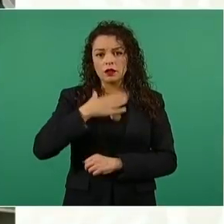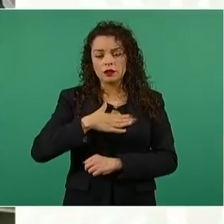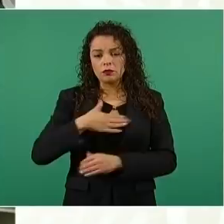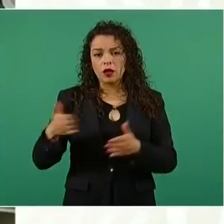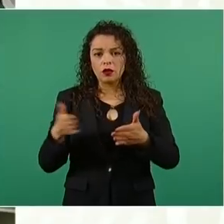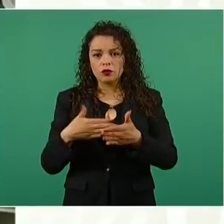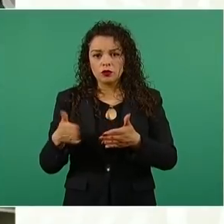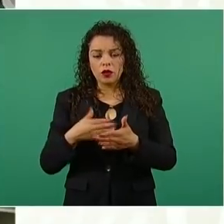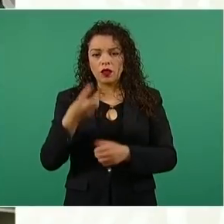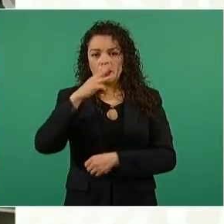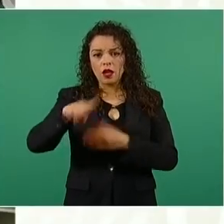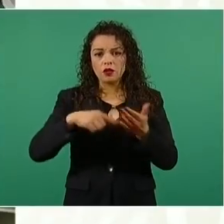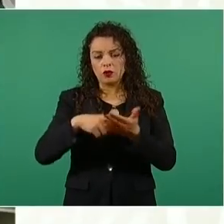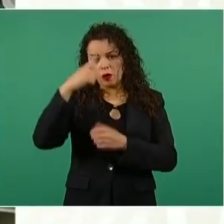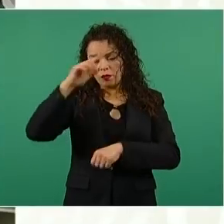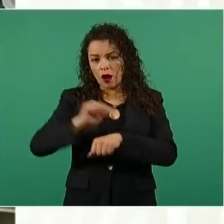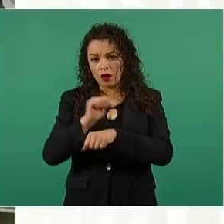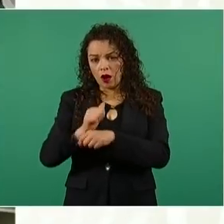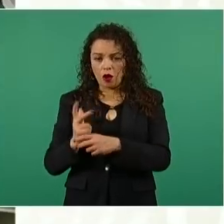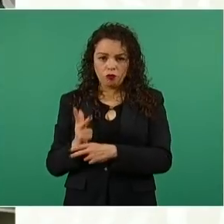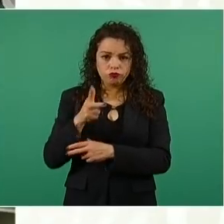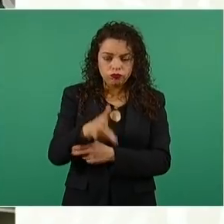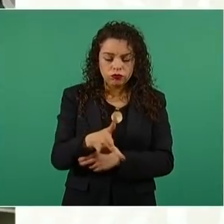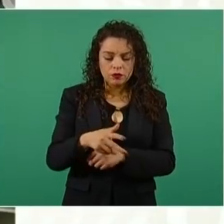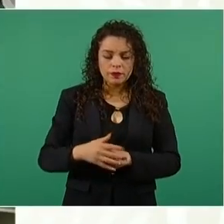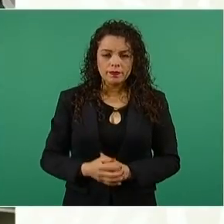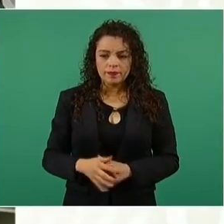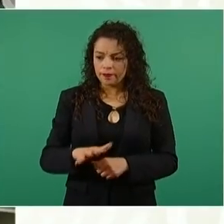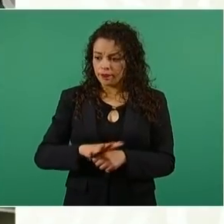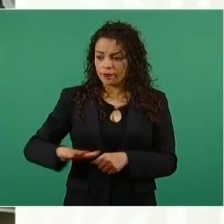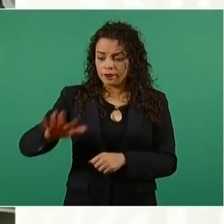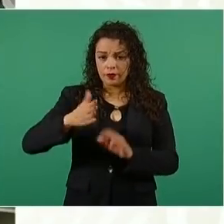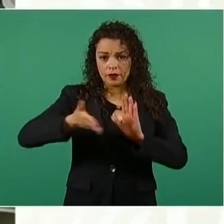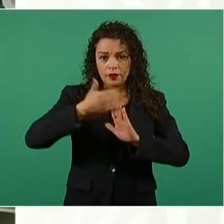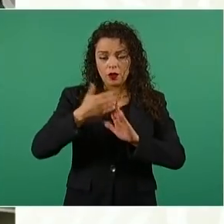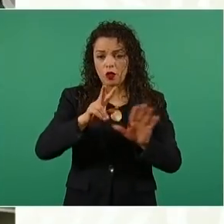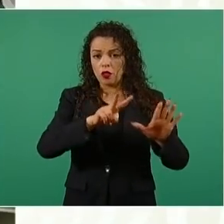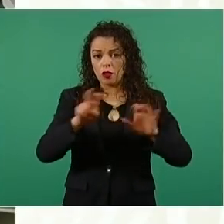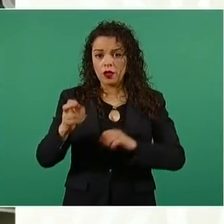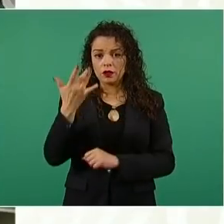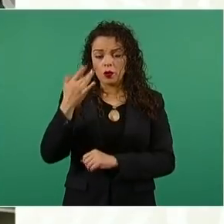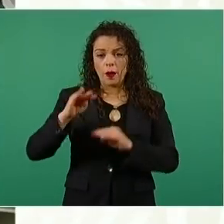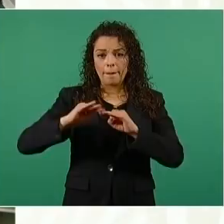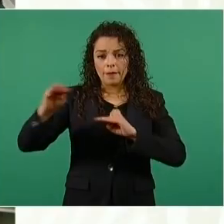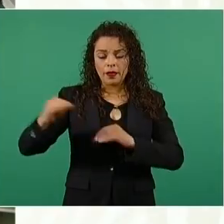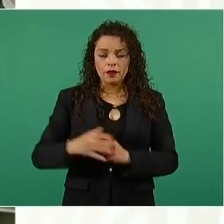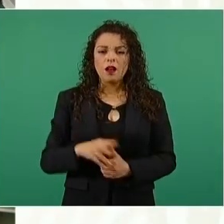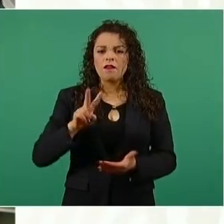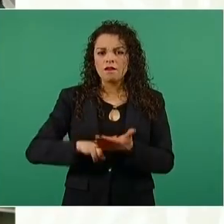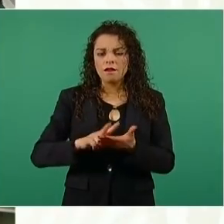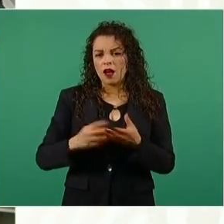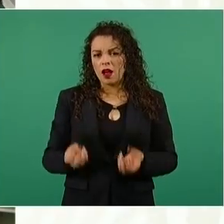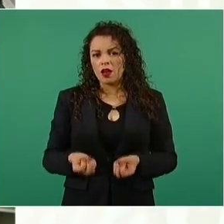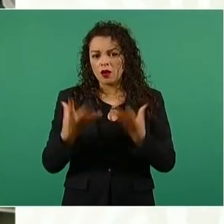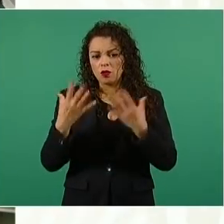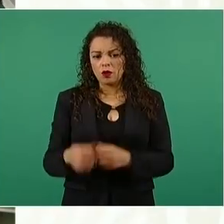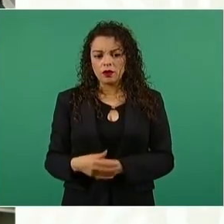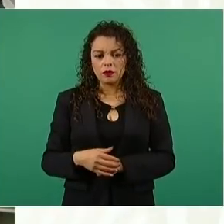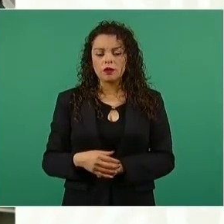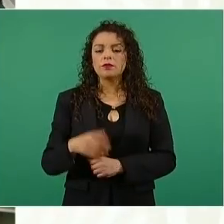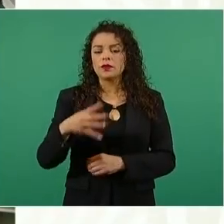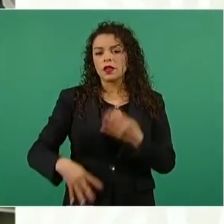tres lugares de estacionamiento, con una superficie de 250 metros, un valor total del premio